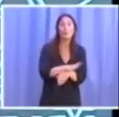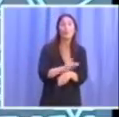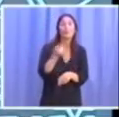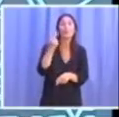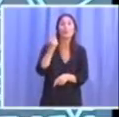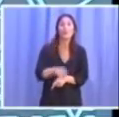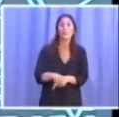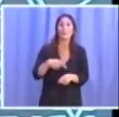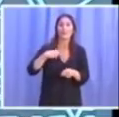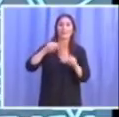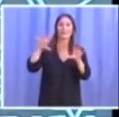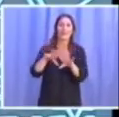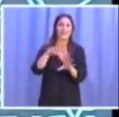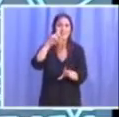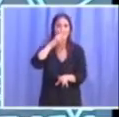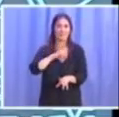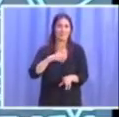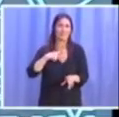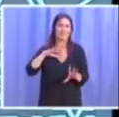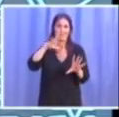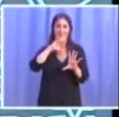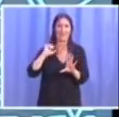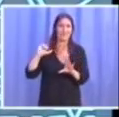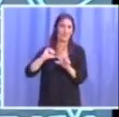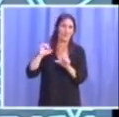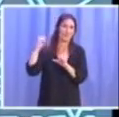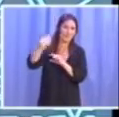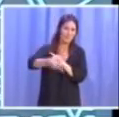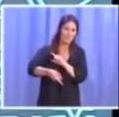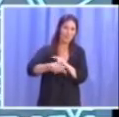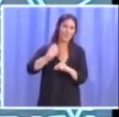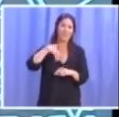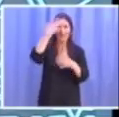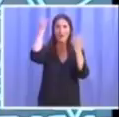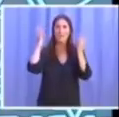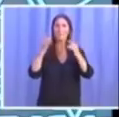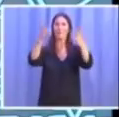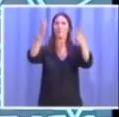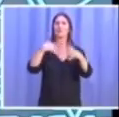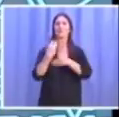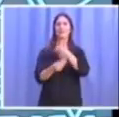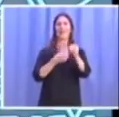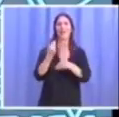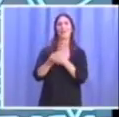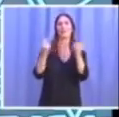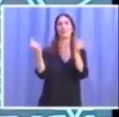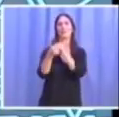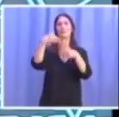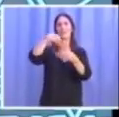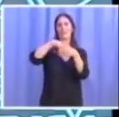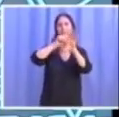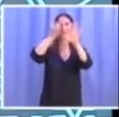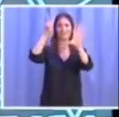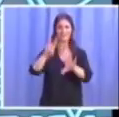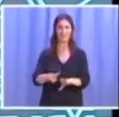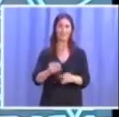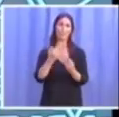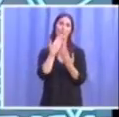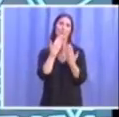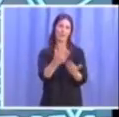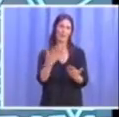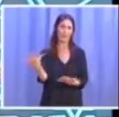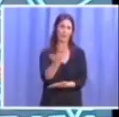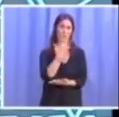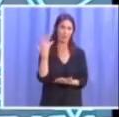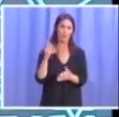en este 10º aniversario, 10 años después, está bien que por fin se haya hecho un debate en esta casa. De nuevo, muchas gracias a los